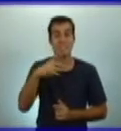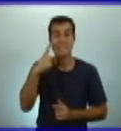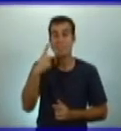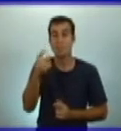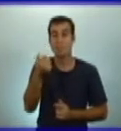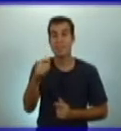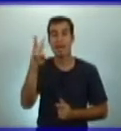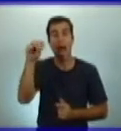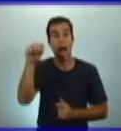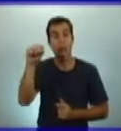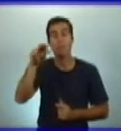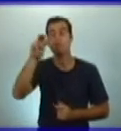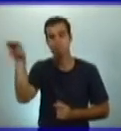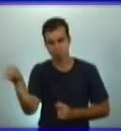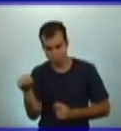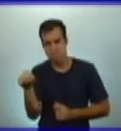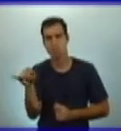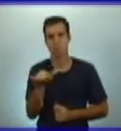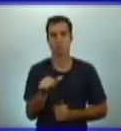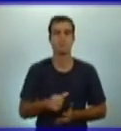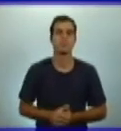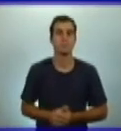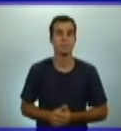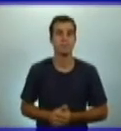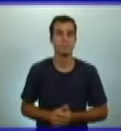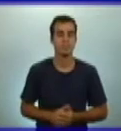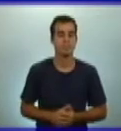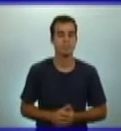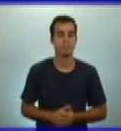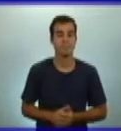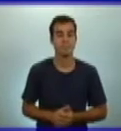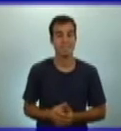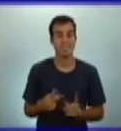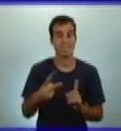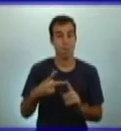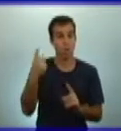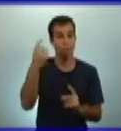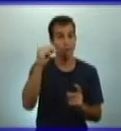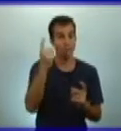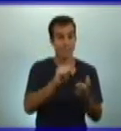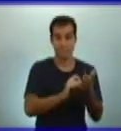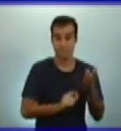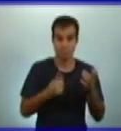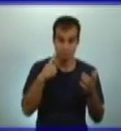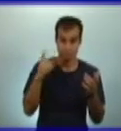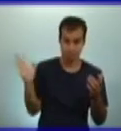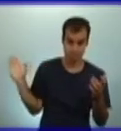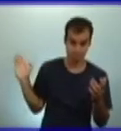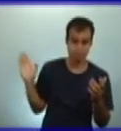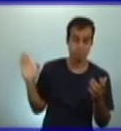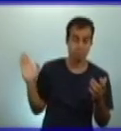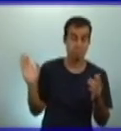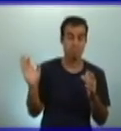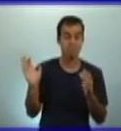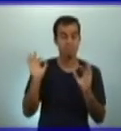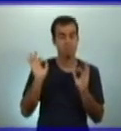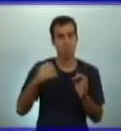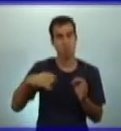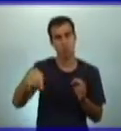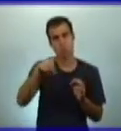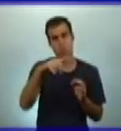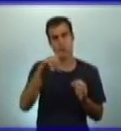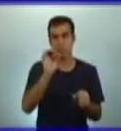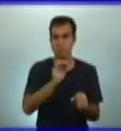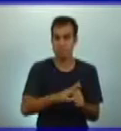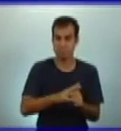En el ejercicio 2 es un ejercicio con variable. Ejercicios también que ustedes desde los primeros grados